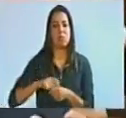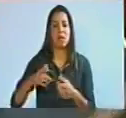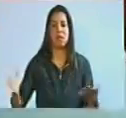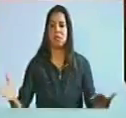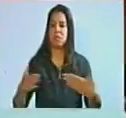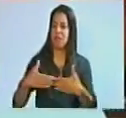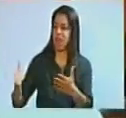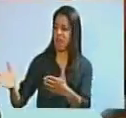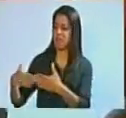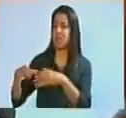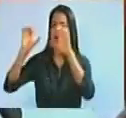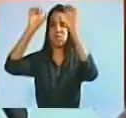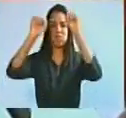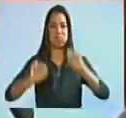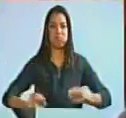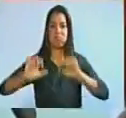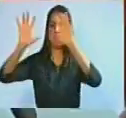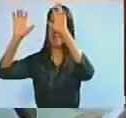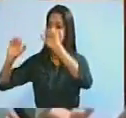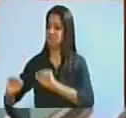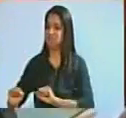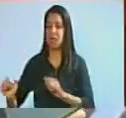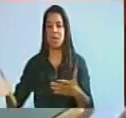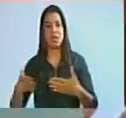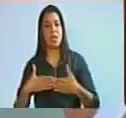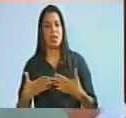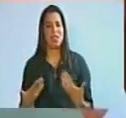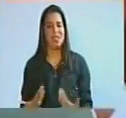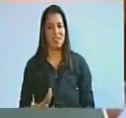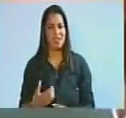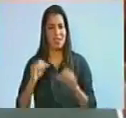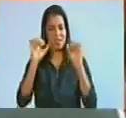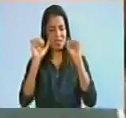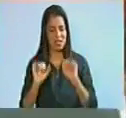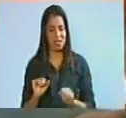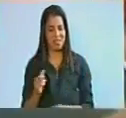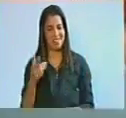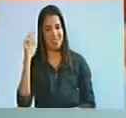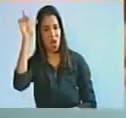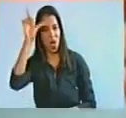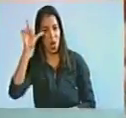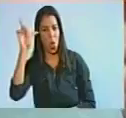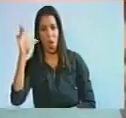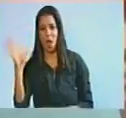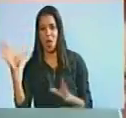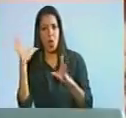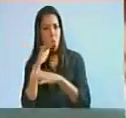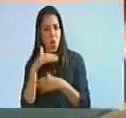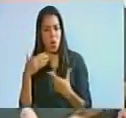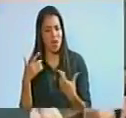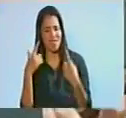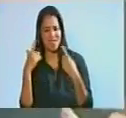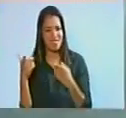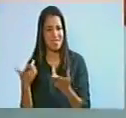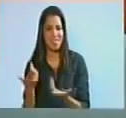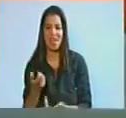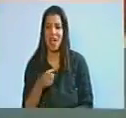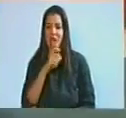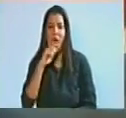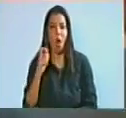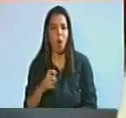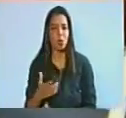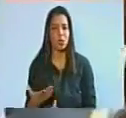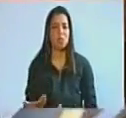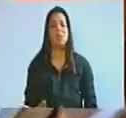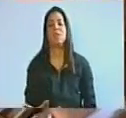Y tú no ves lógica ahí. Más allá de la lógica del odio, no ves lógica. Buscas una lógica en